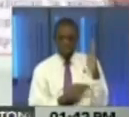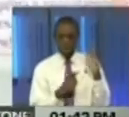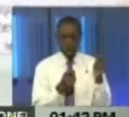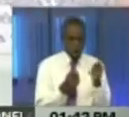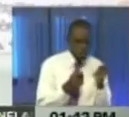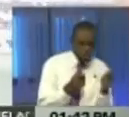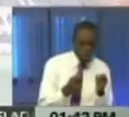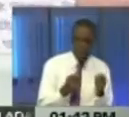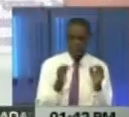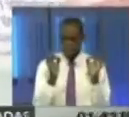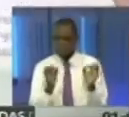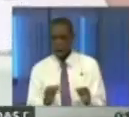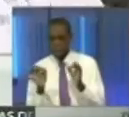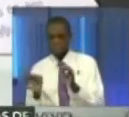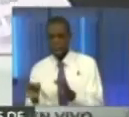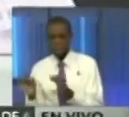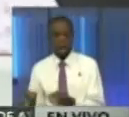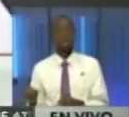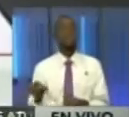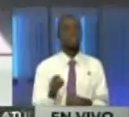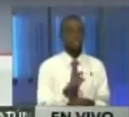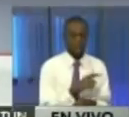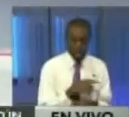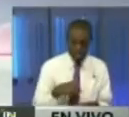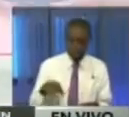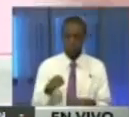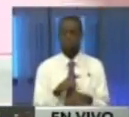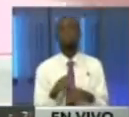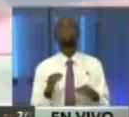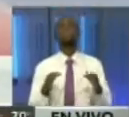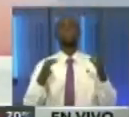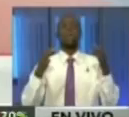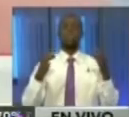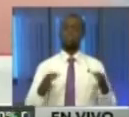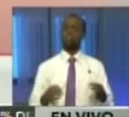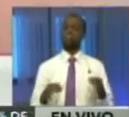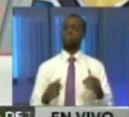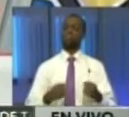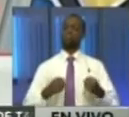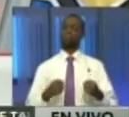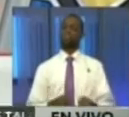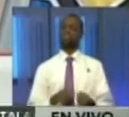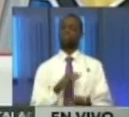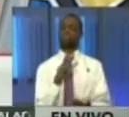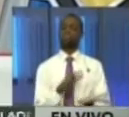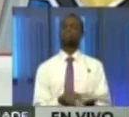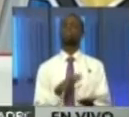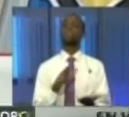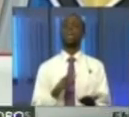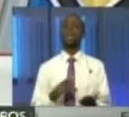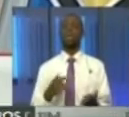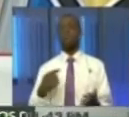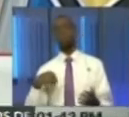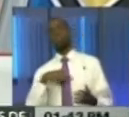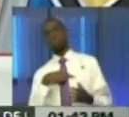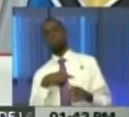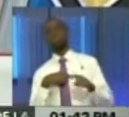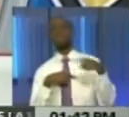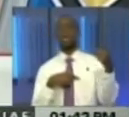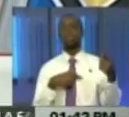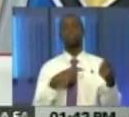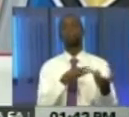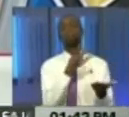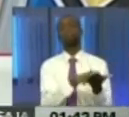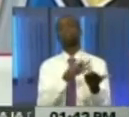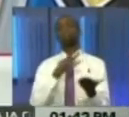que convierten la elección en un proceso seguro y certificado por las partes. Es muy importante. En el caso